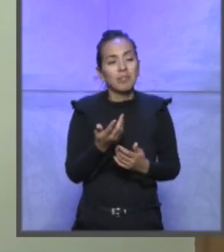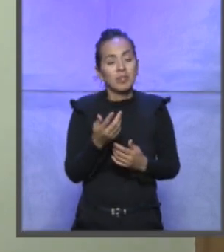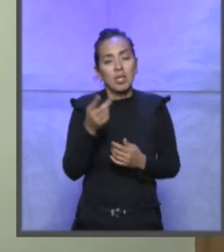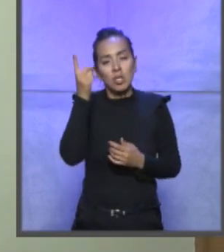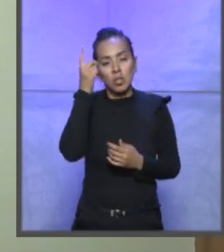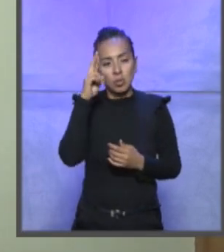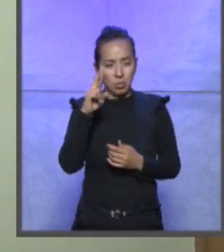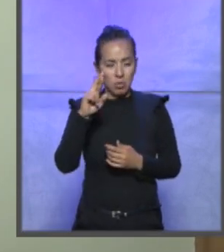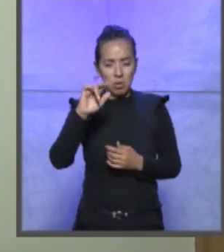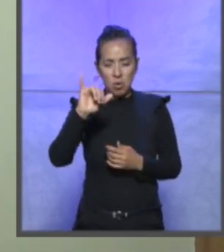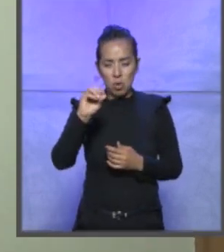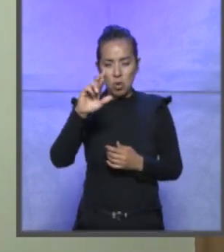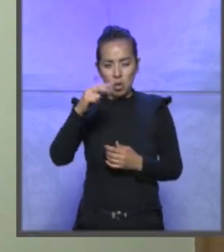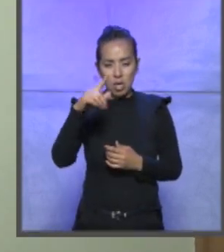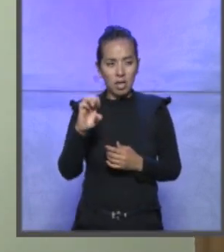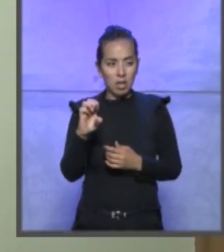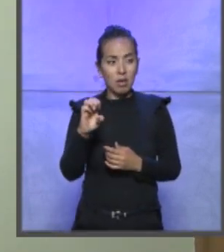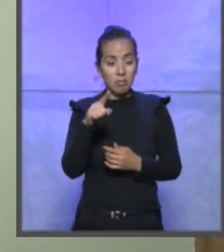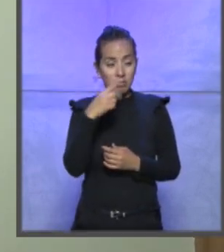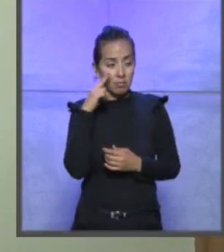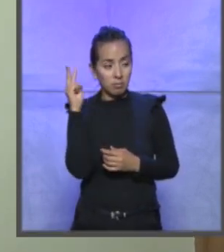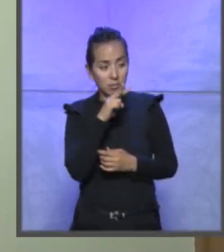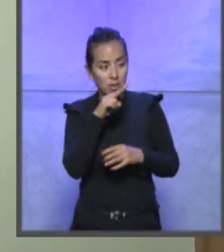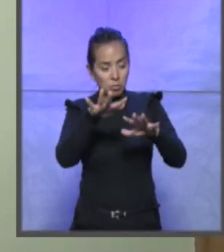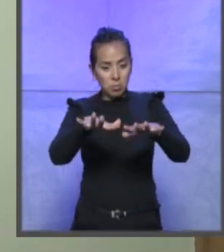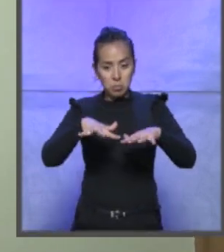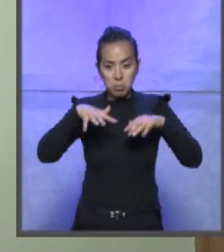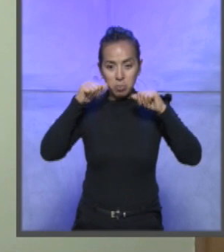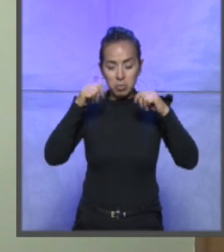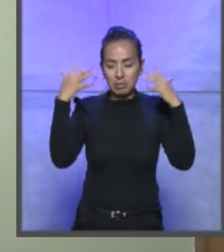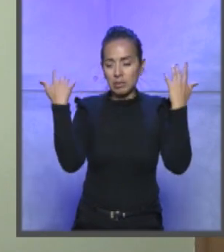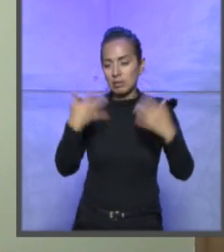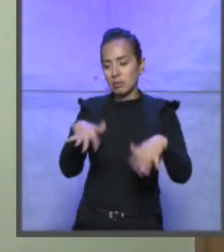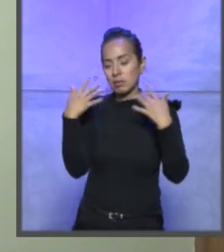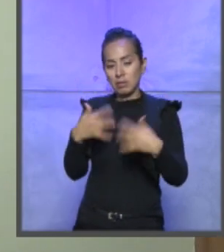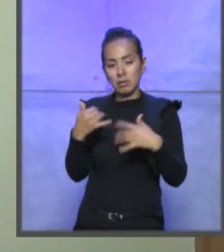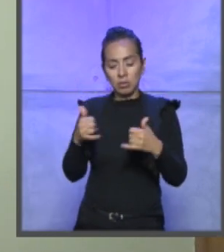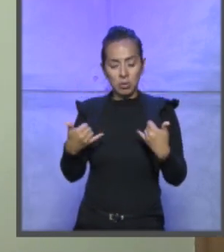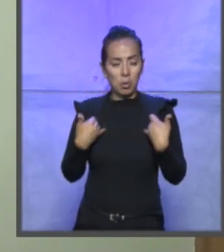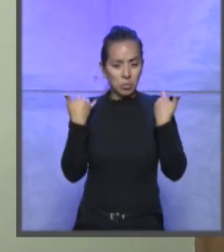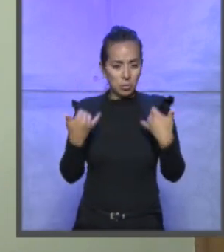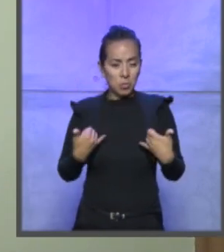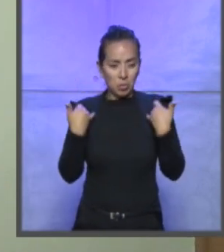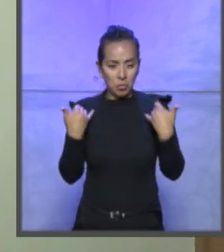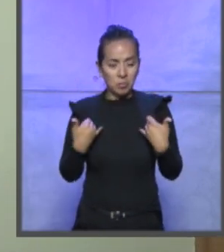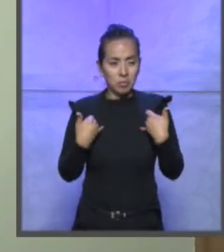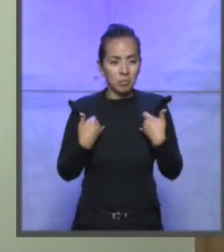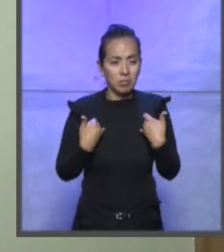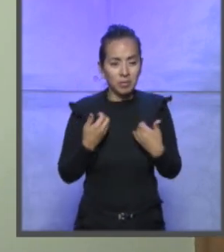doctor Jorge, vea cómo está el auditorio, está toda la participación de las